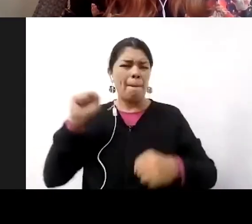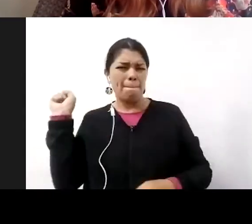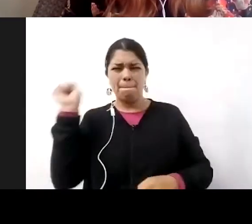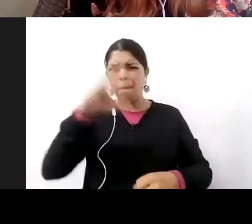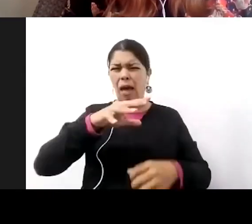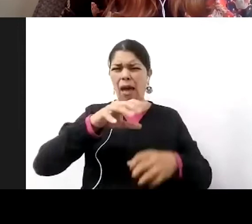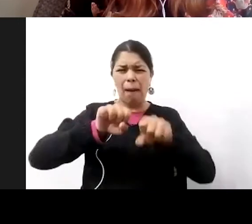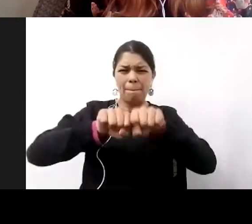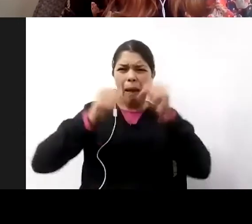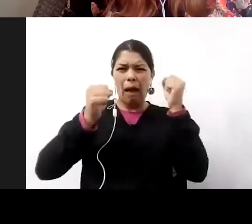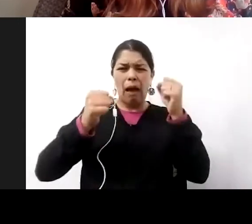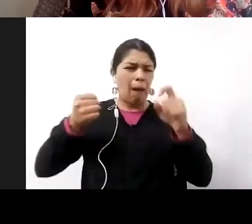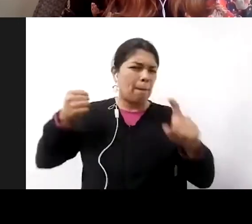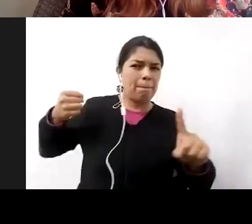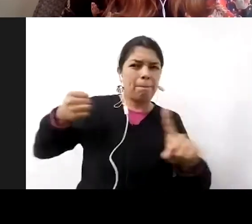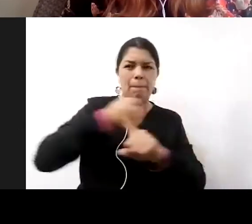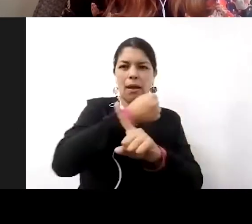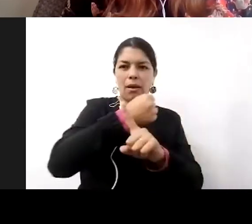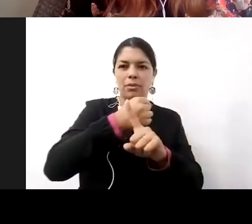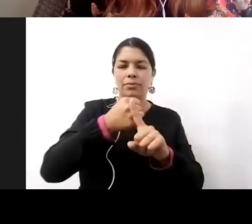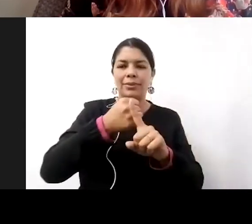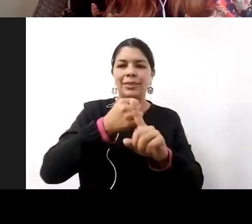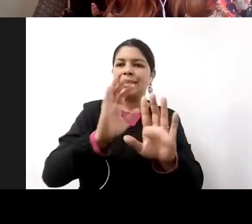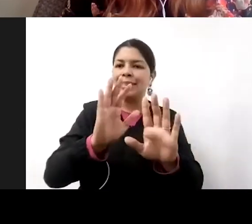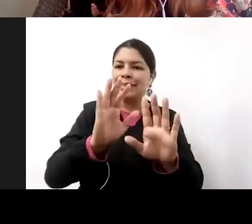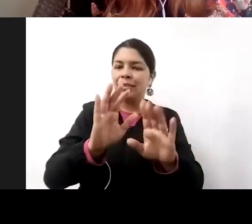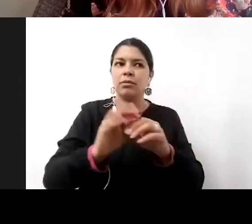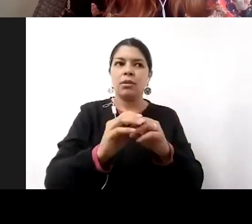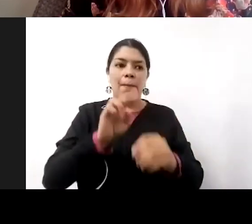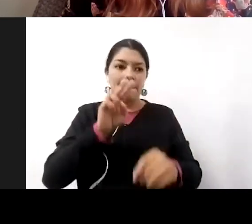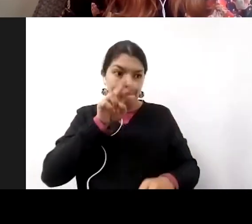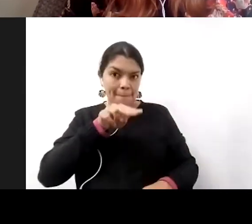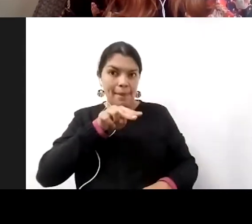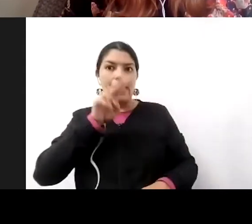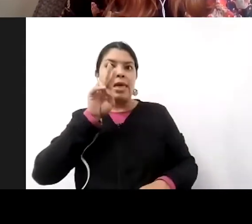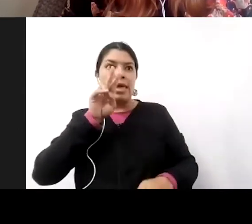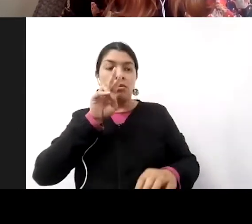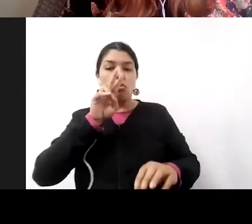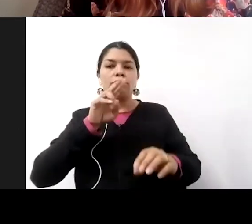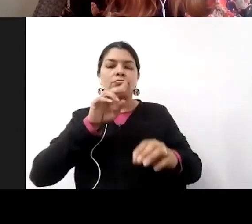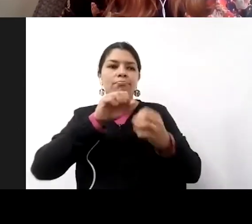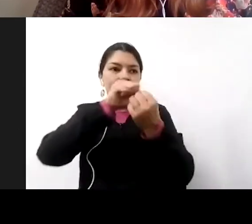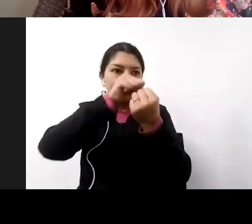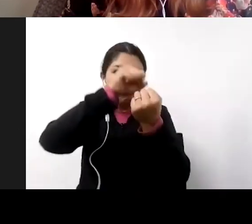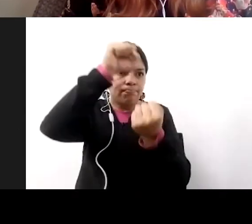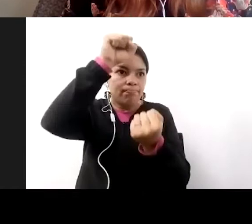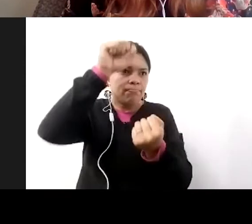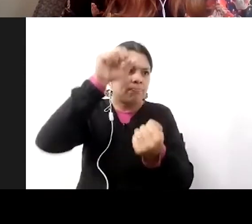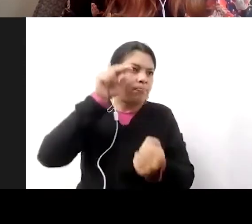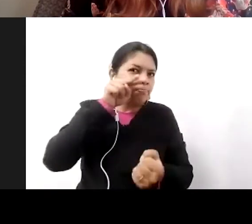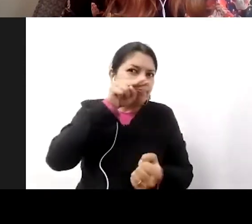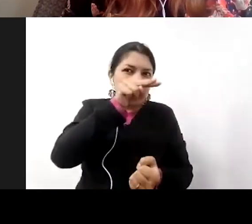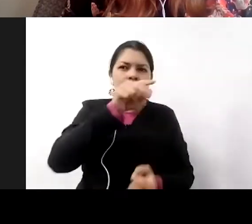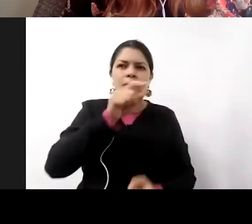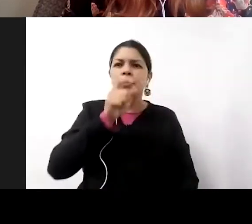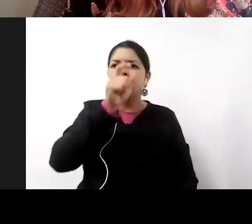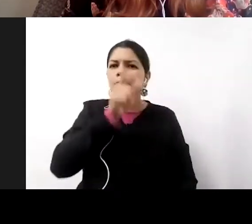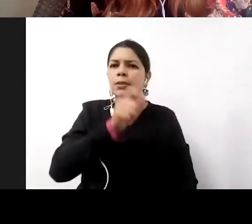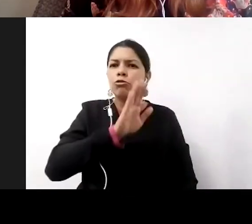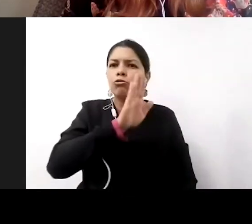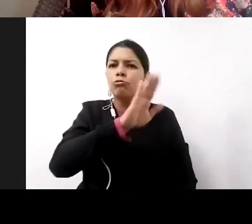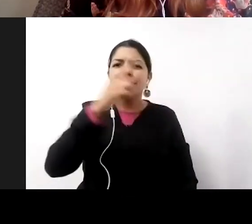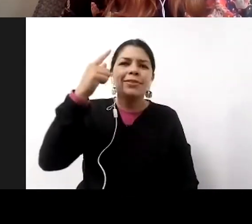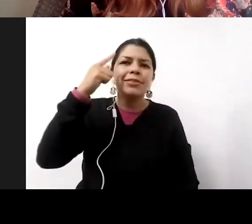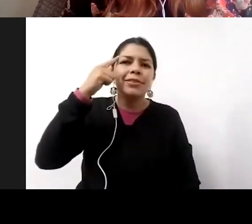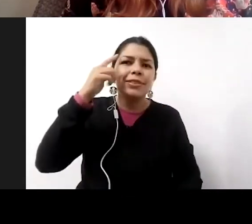nos fijamos en lo que va más allá de lo que se ve, que son las creencias, las necesidades del otro que no